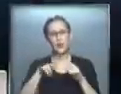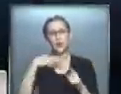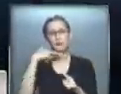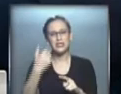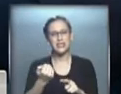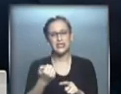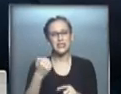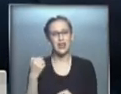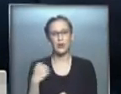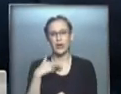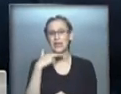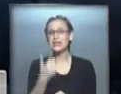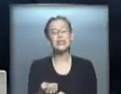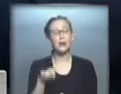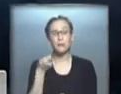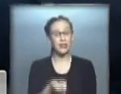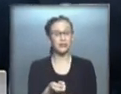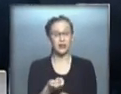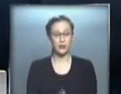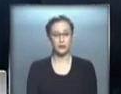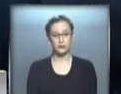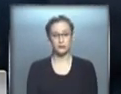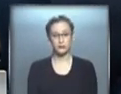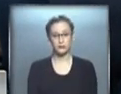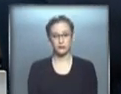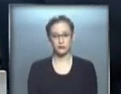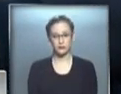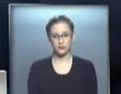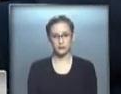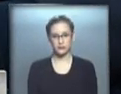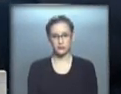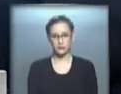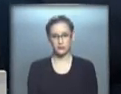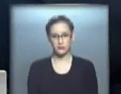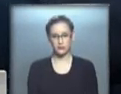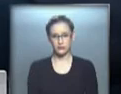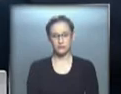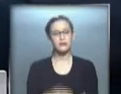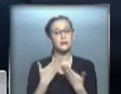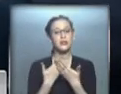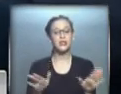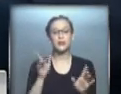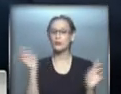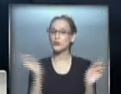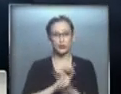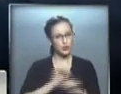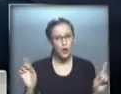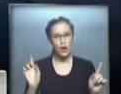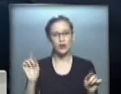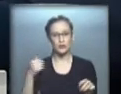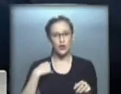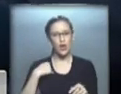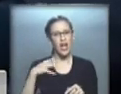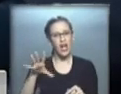a una hija esta persona no va a salir de adentro no va a salir yo me voy a